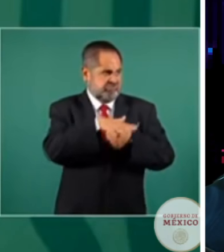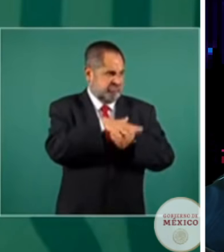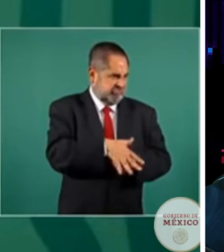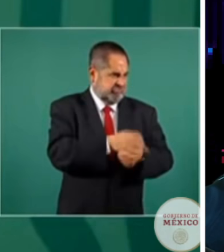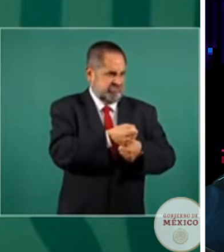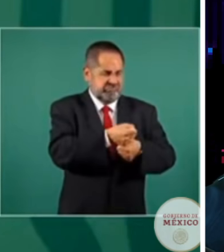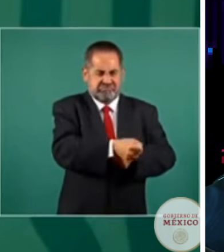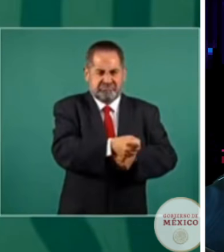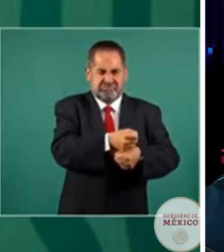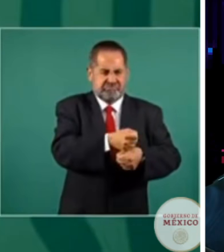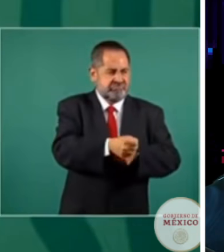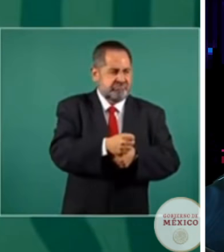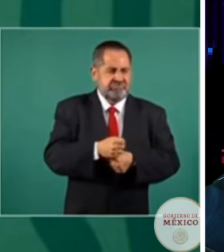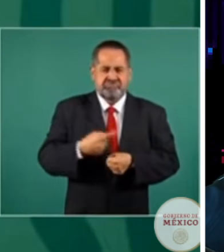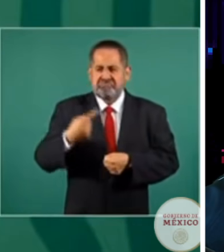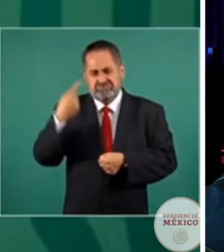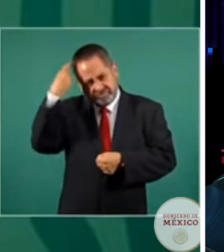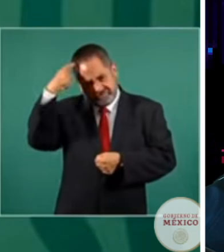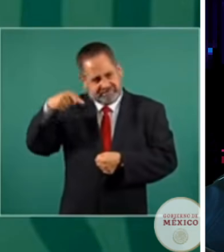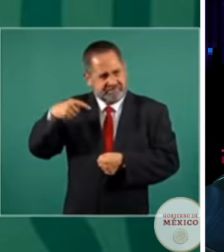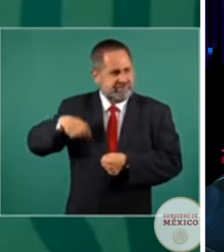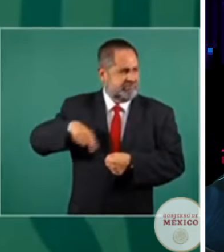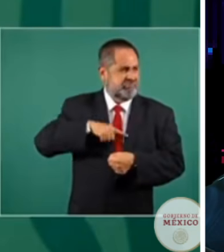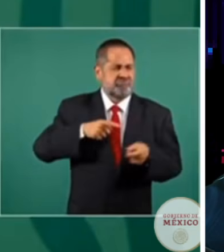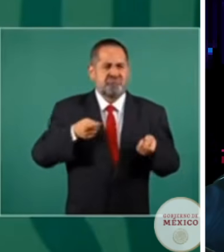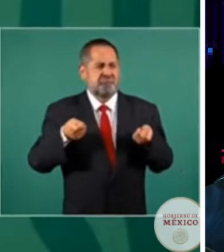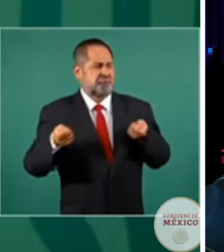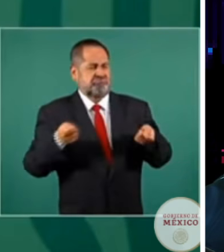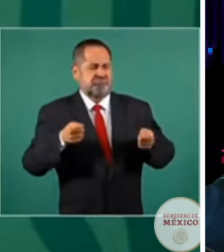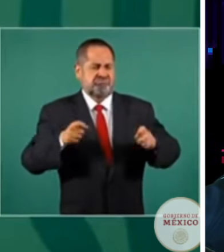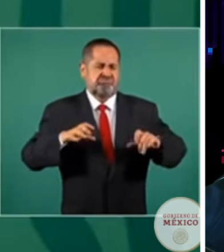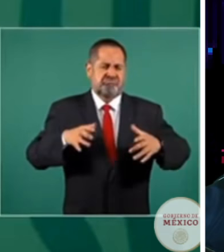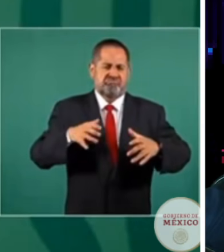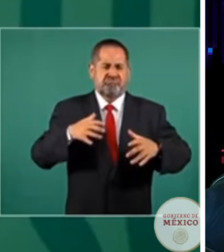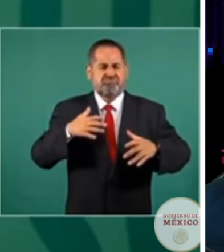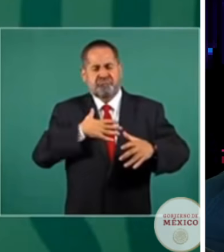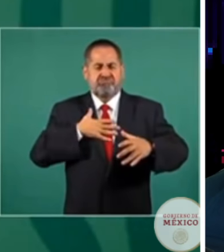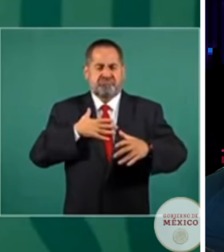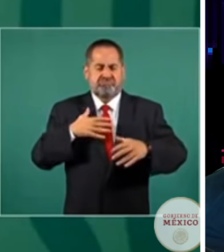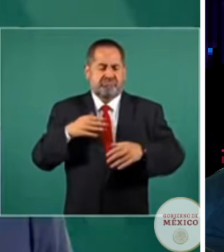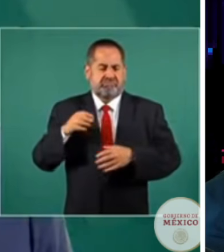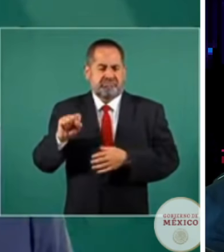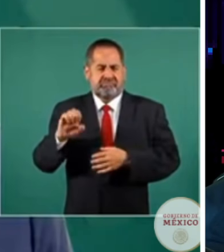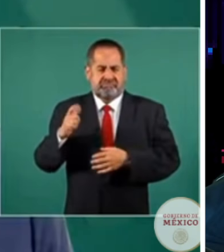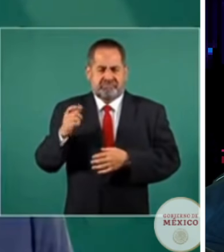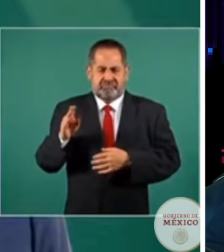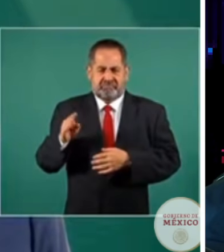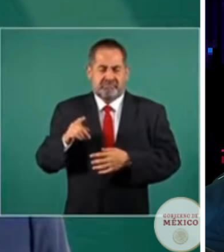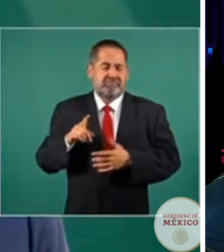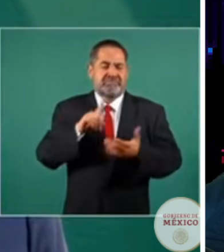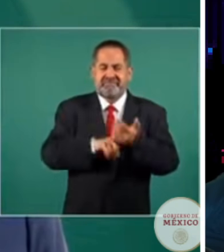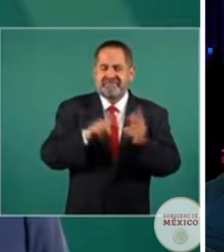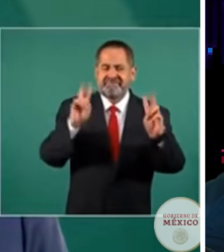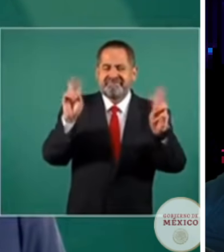la Secretaría del Control, la Secretaría de la Guerra